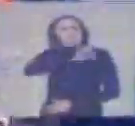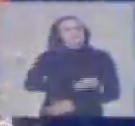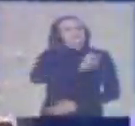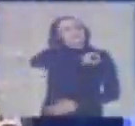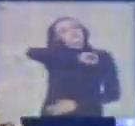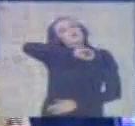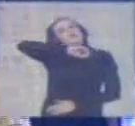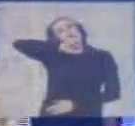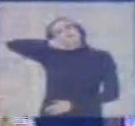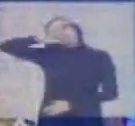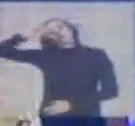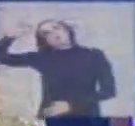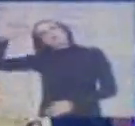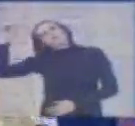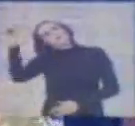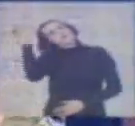chamaquito.